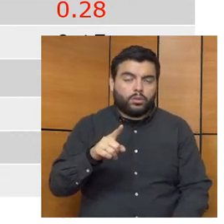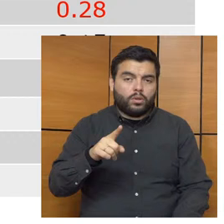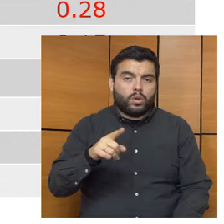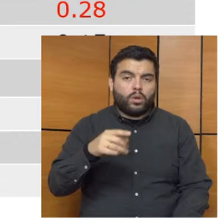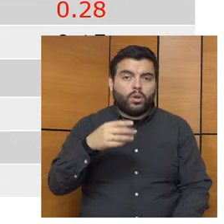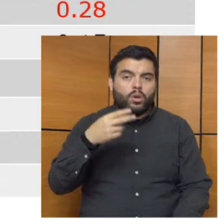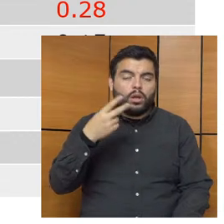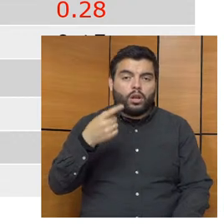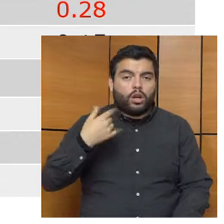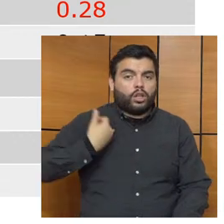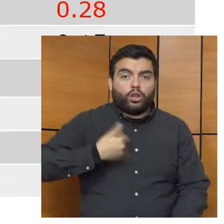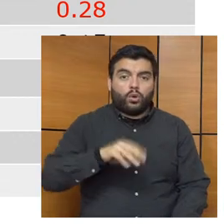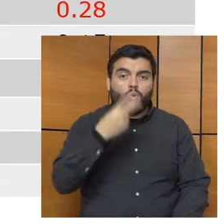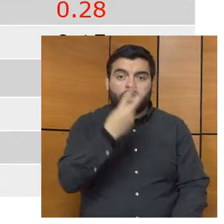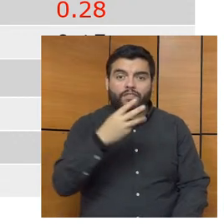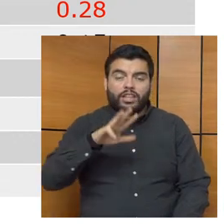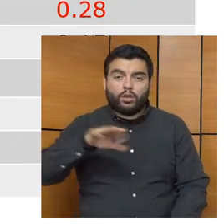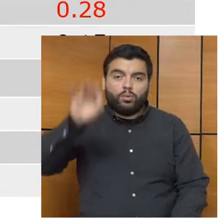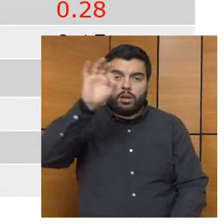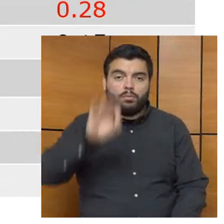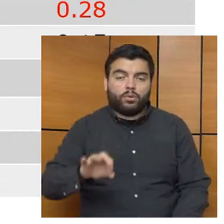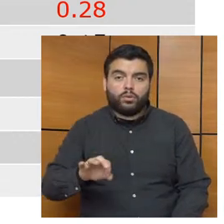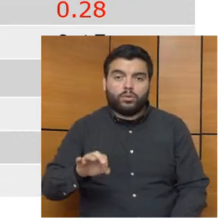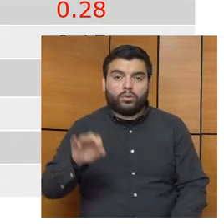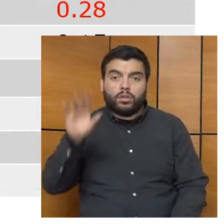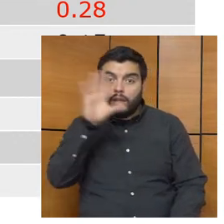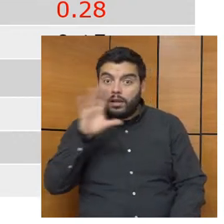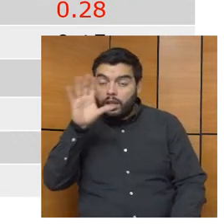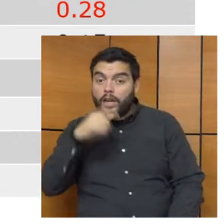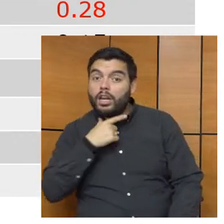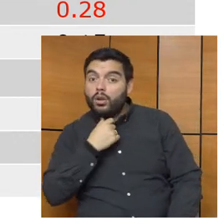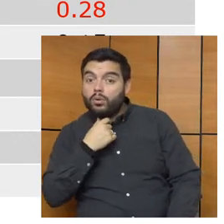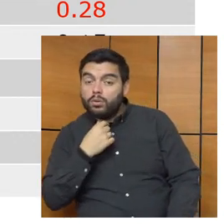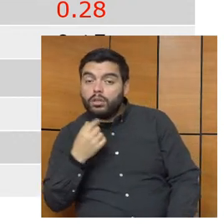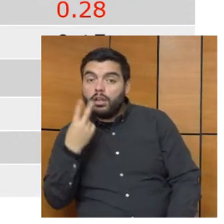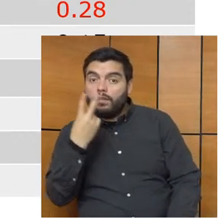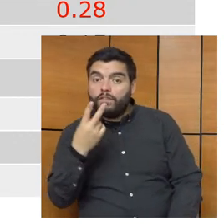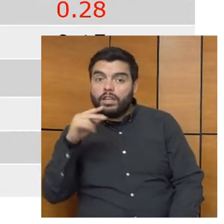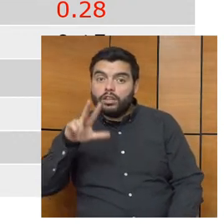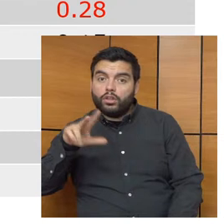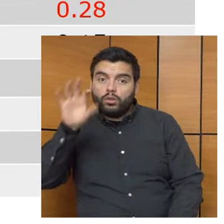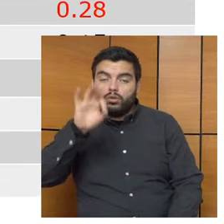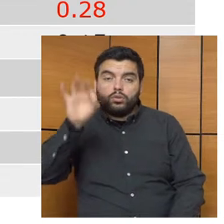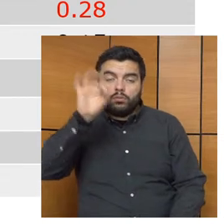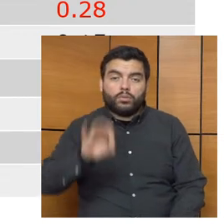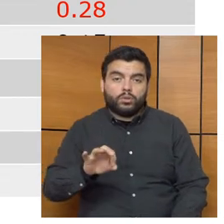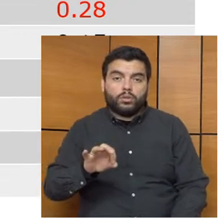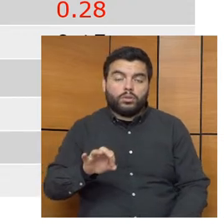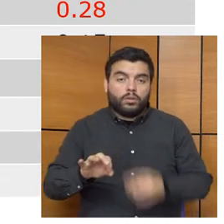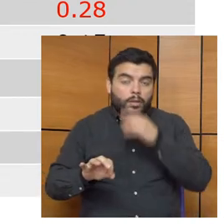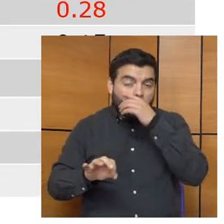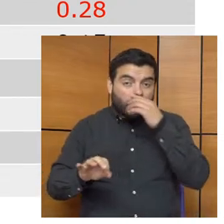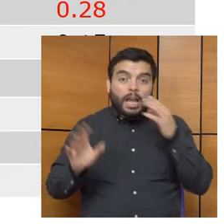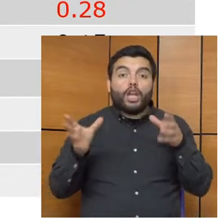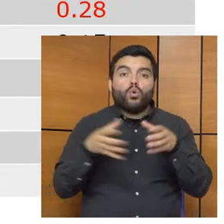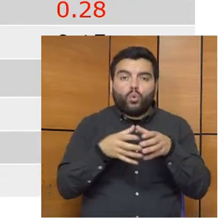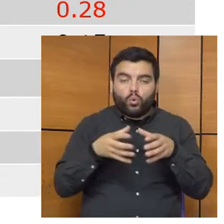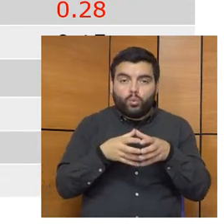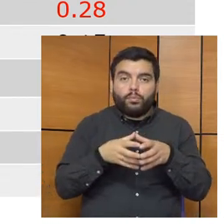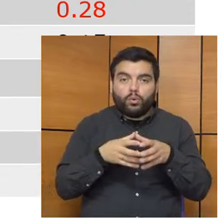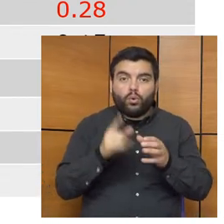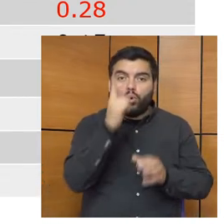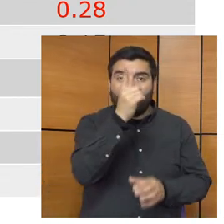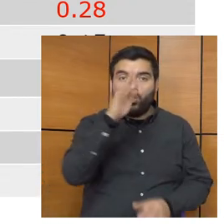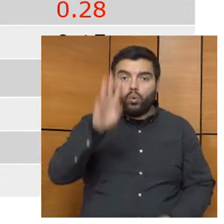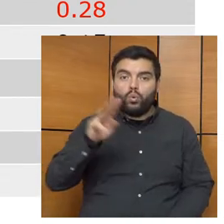29% y el explorador tecnológico un 28%. Es decir, hay un grupo, un tercio, digamos un